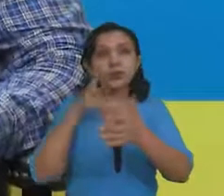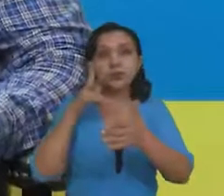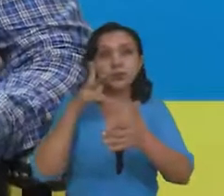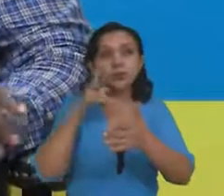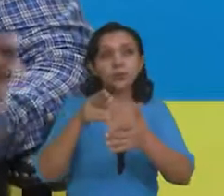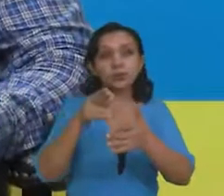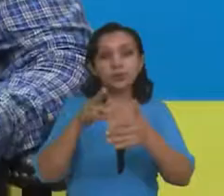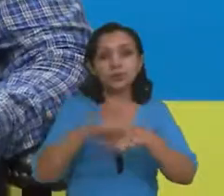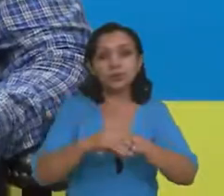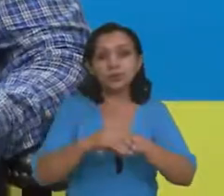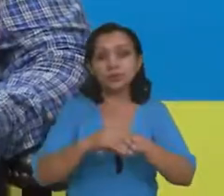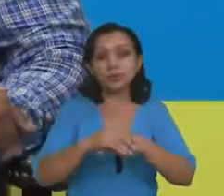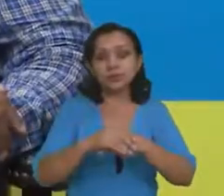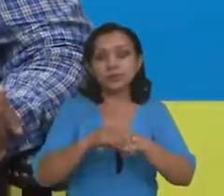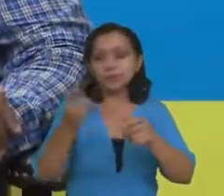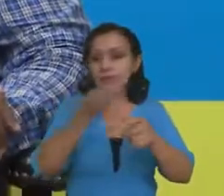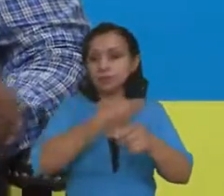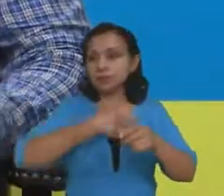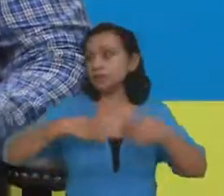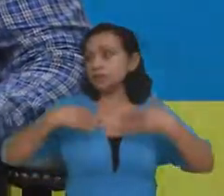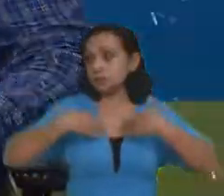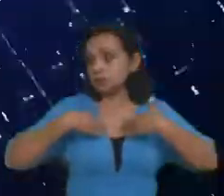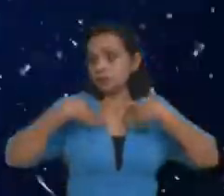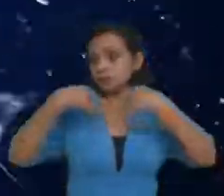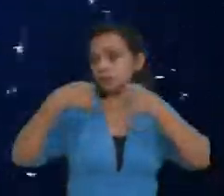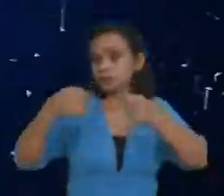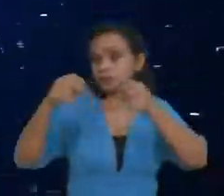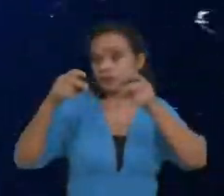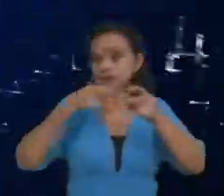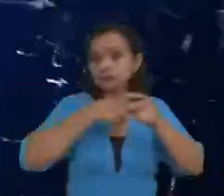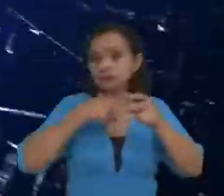vamos a trasladarnos hasta el MINSA, donde las autoridades.